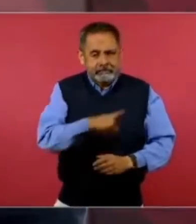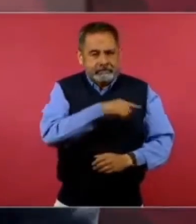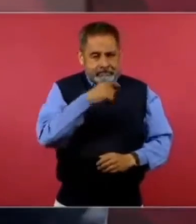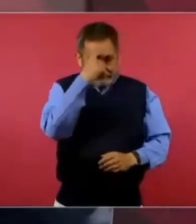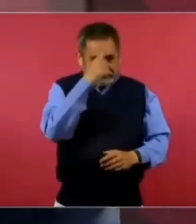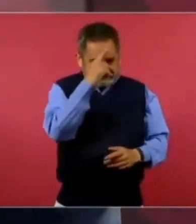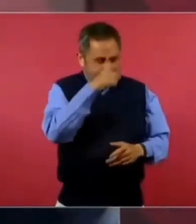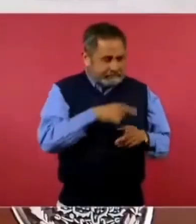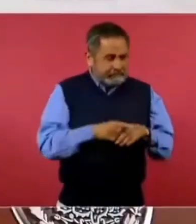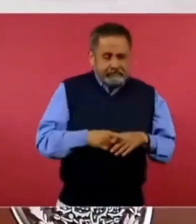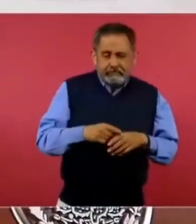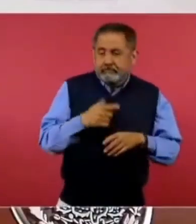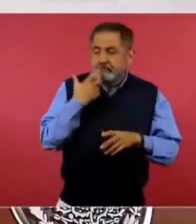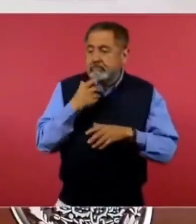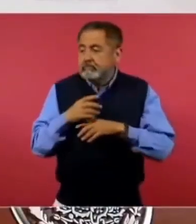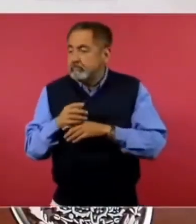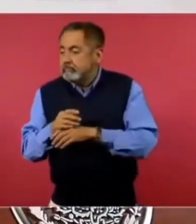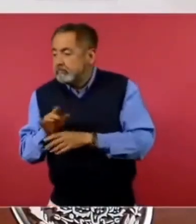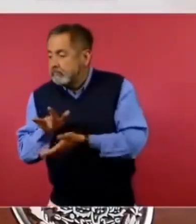centristas,